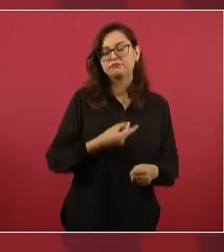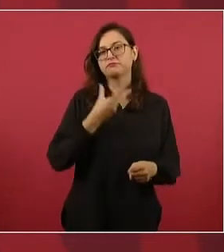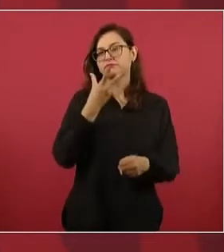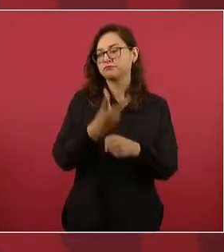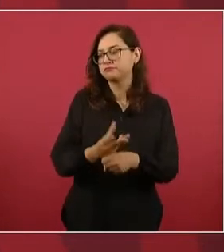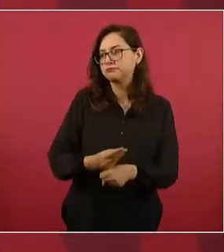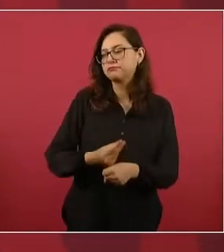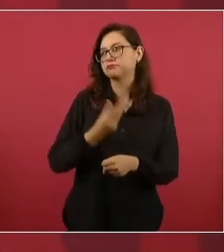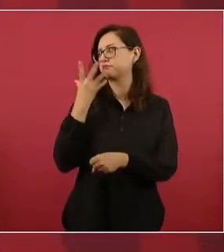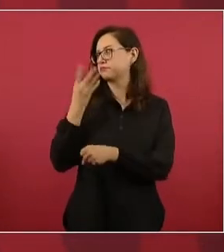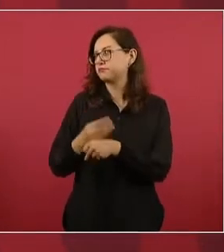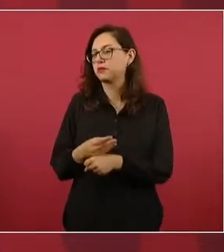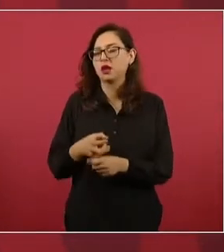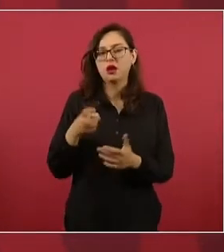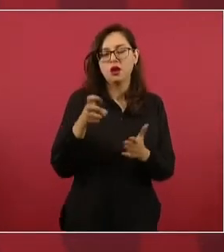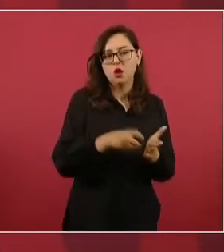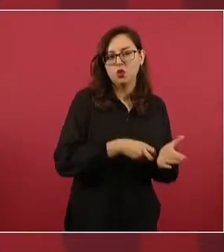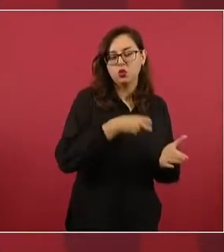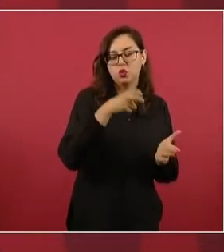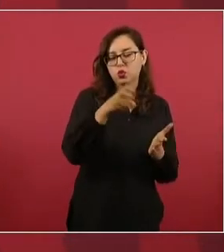todo el sistema